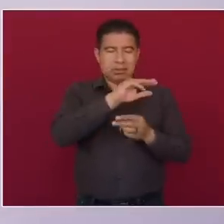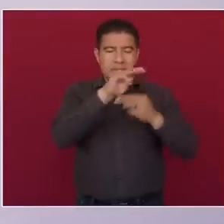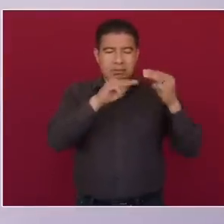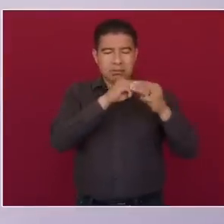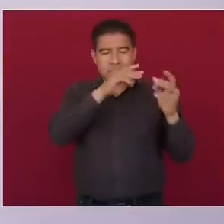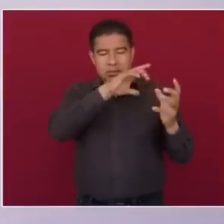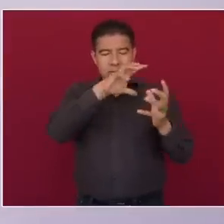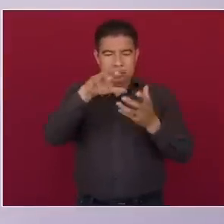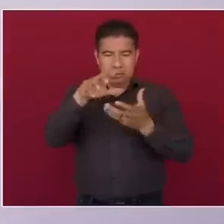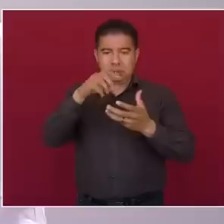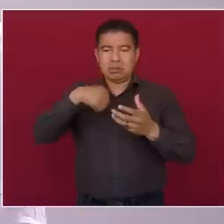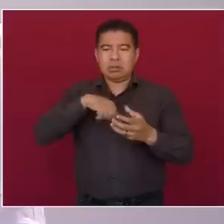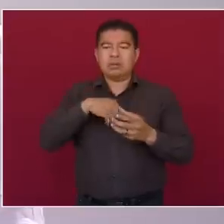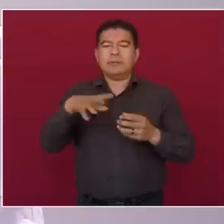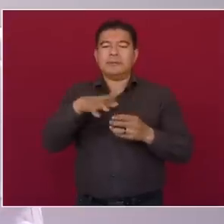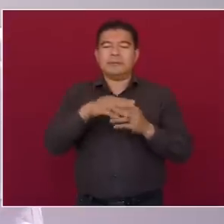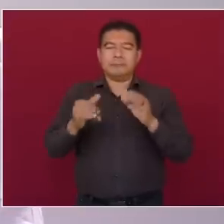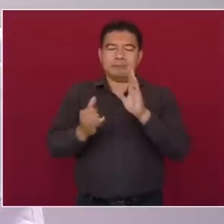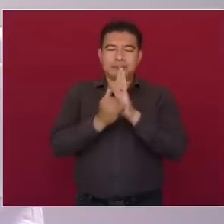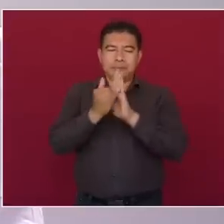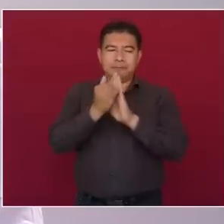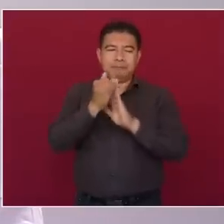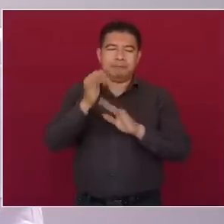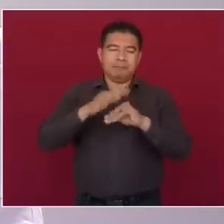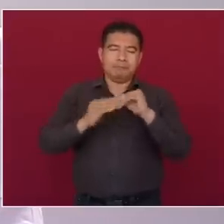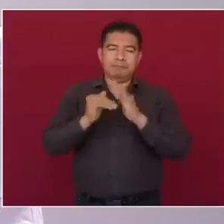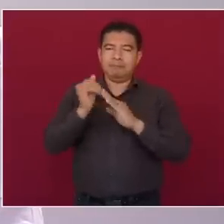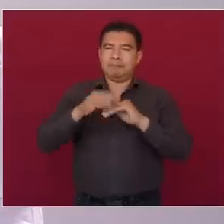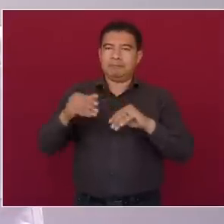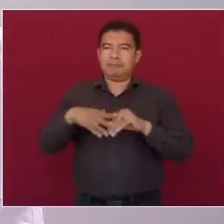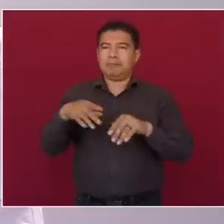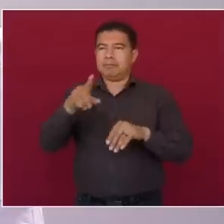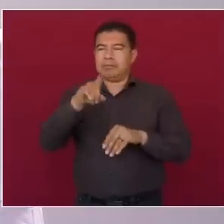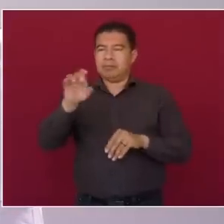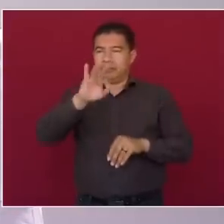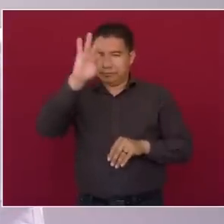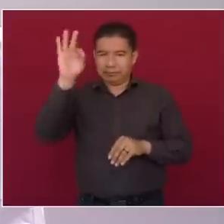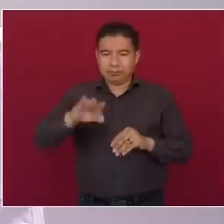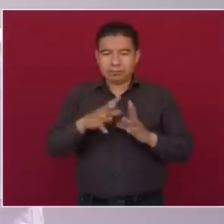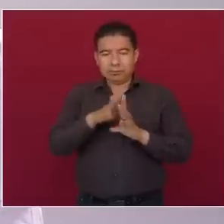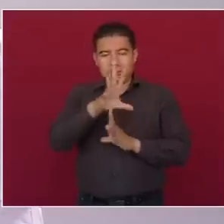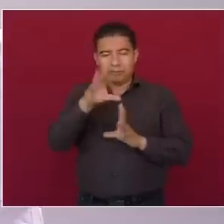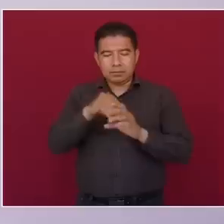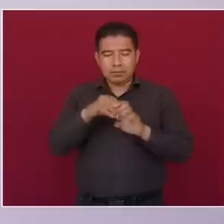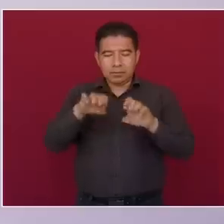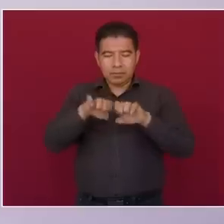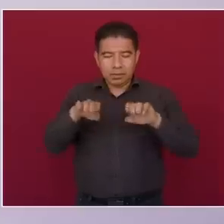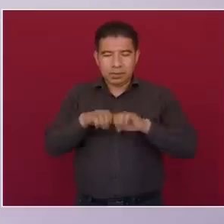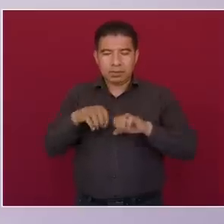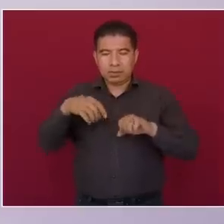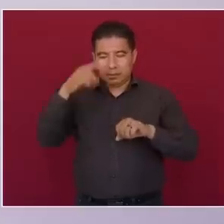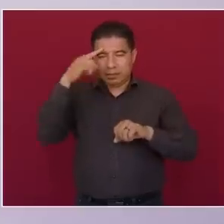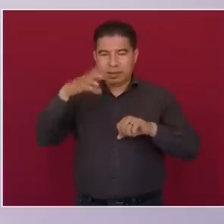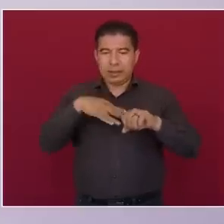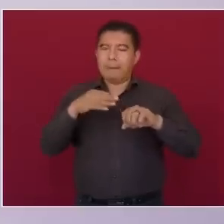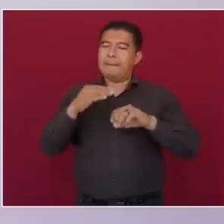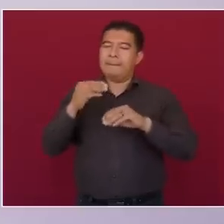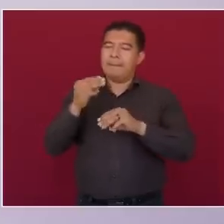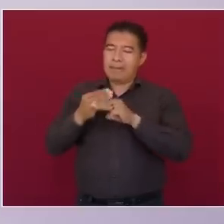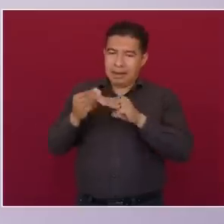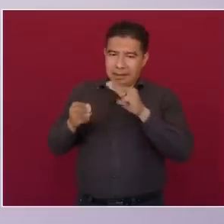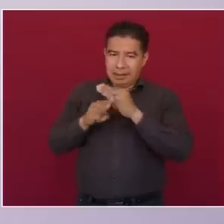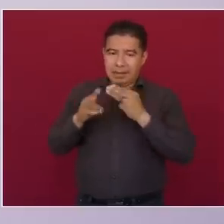primera etapa constructiva, donde se cuenta con el 100% de equipos críticos, material y accesorio,